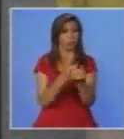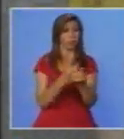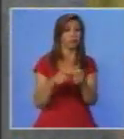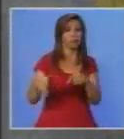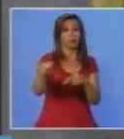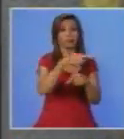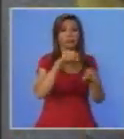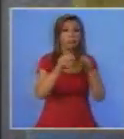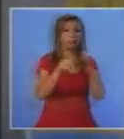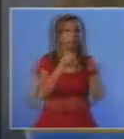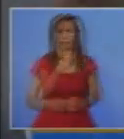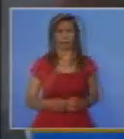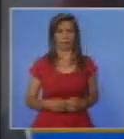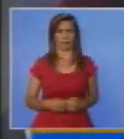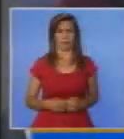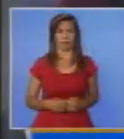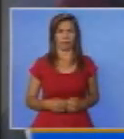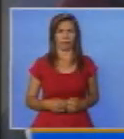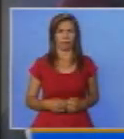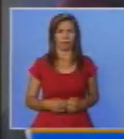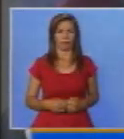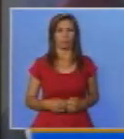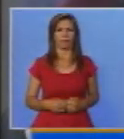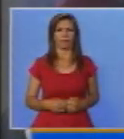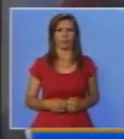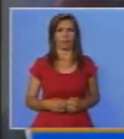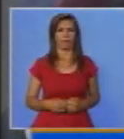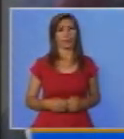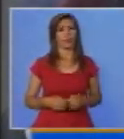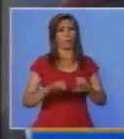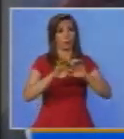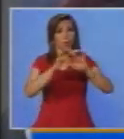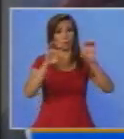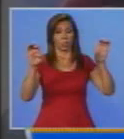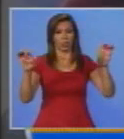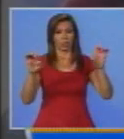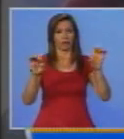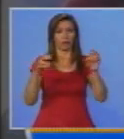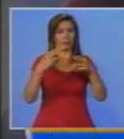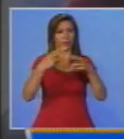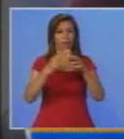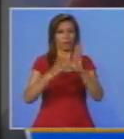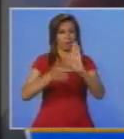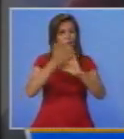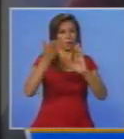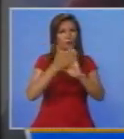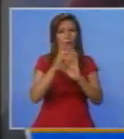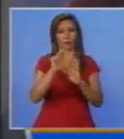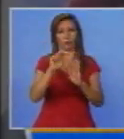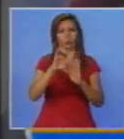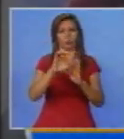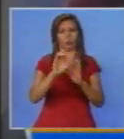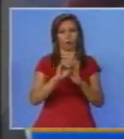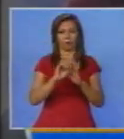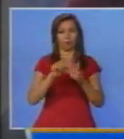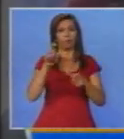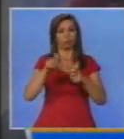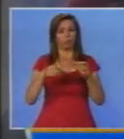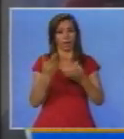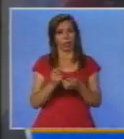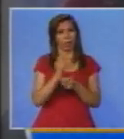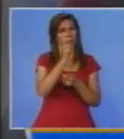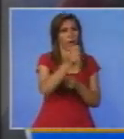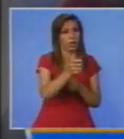Monroy, 24 horas. Perjudicados por la empresa Unión Constructora en Quito marcharon hasta la Superintendencia de